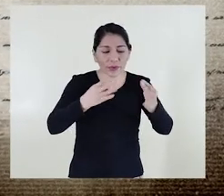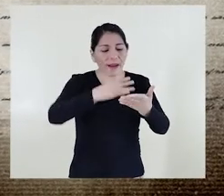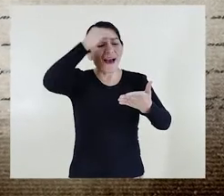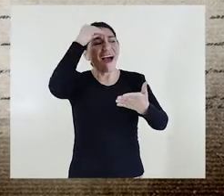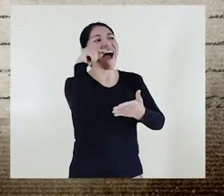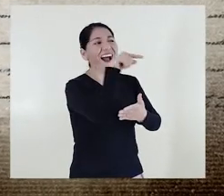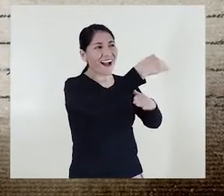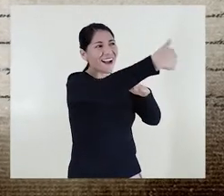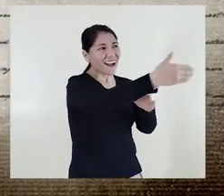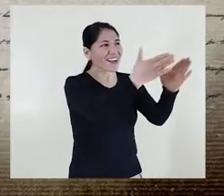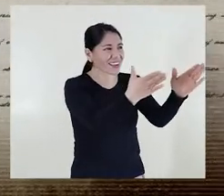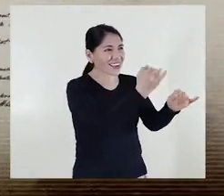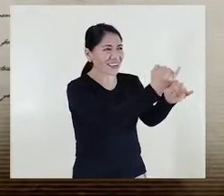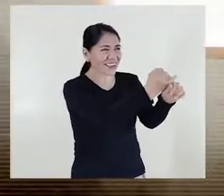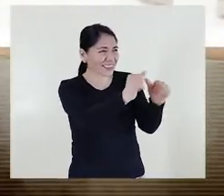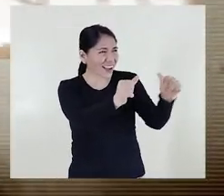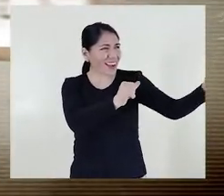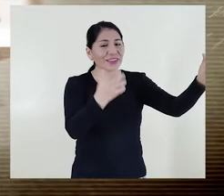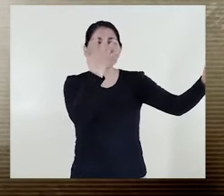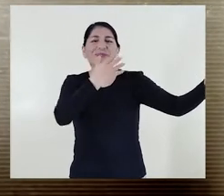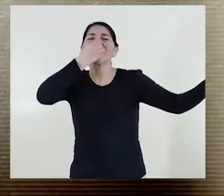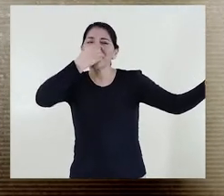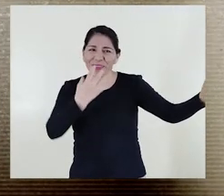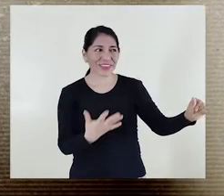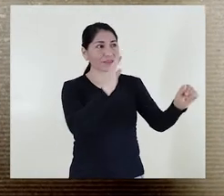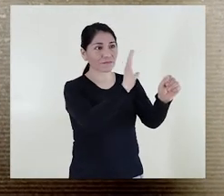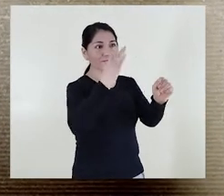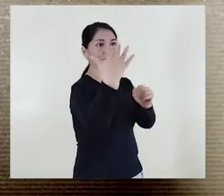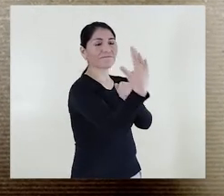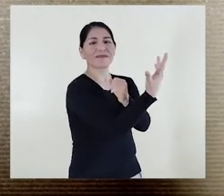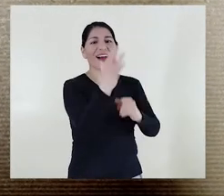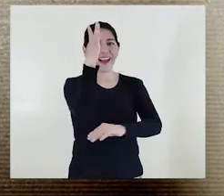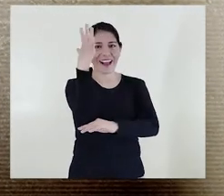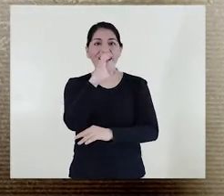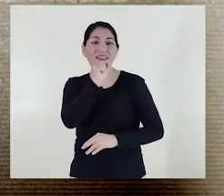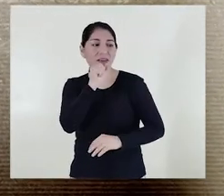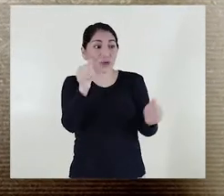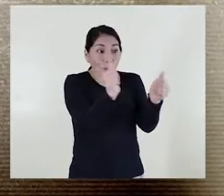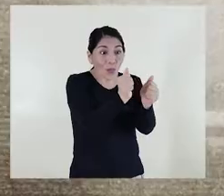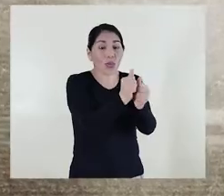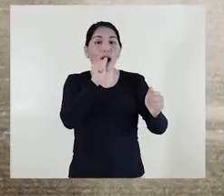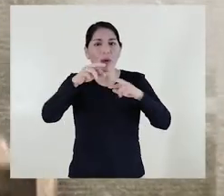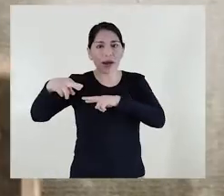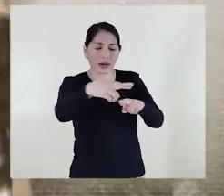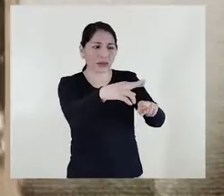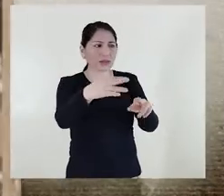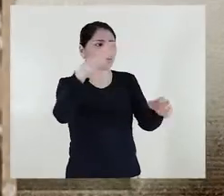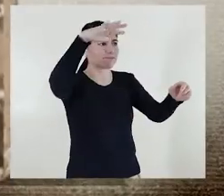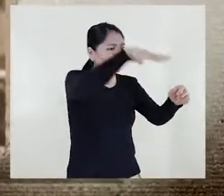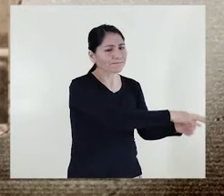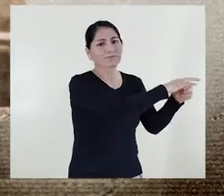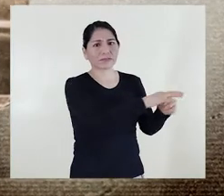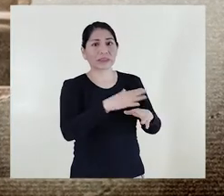crónicas lo describen como una hermosa y pequeña iglesia a las afueras de la ciudad, rodeada de naranjos. Muy pegada a la ribera del río,